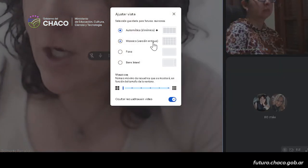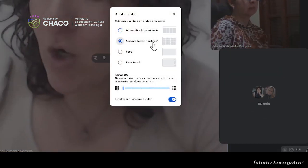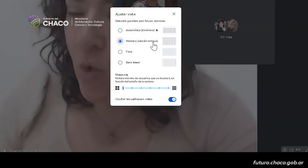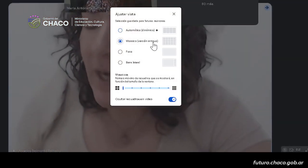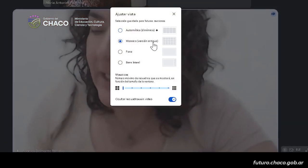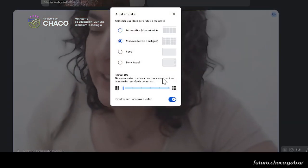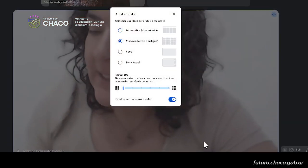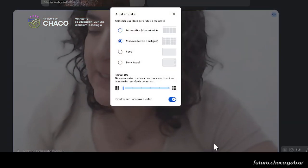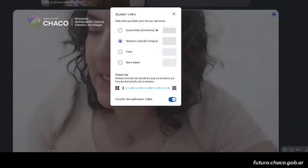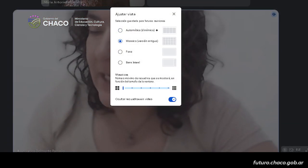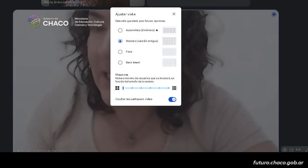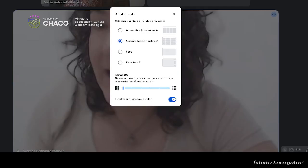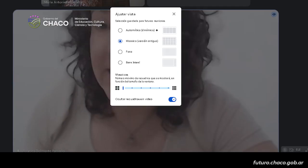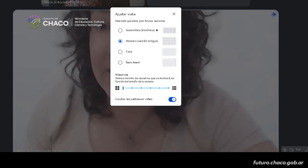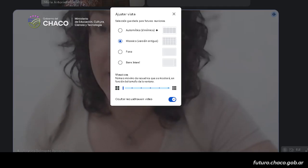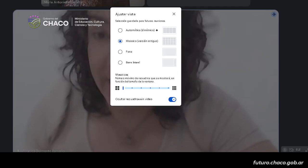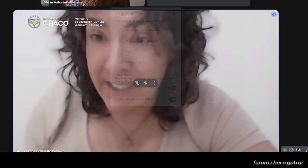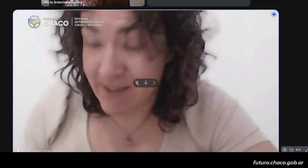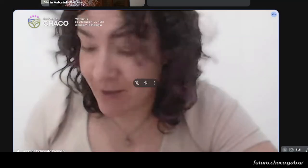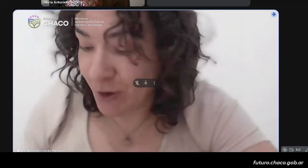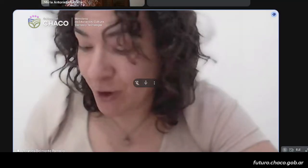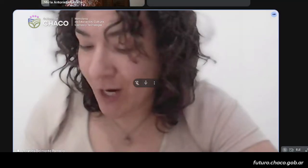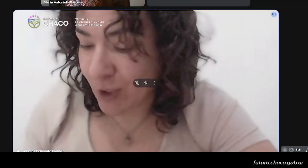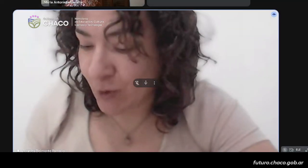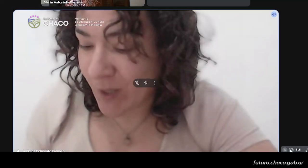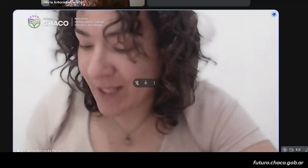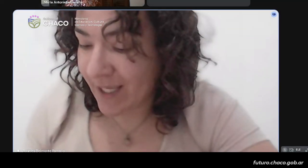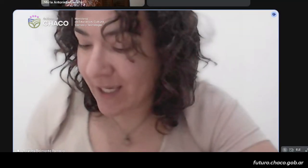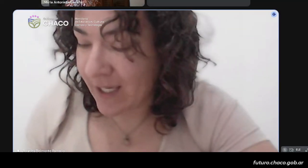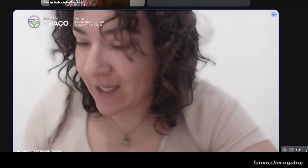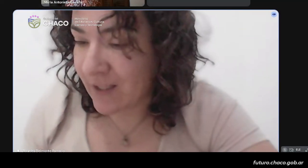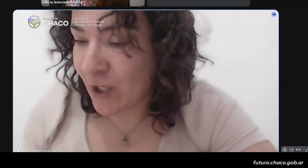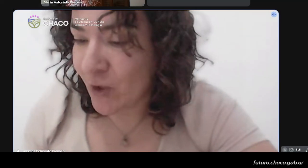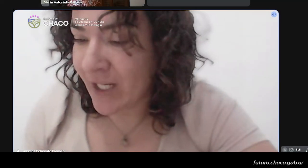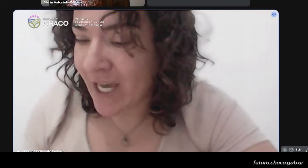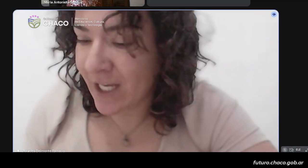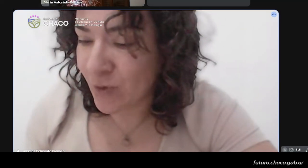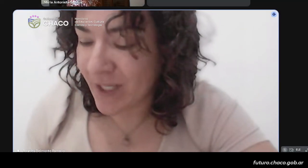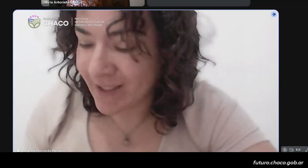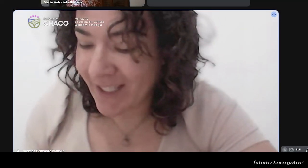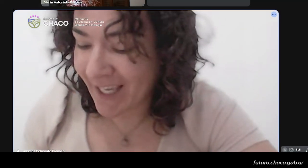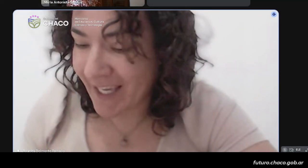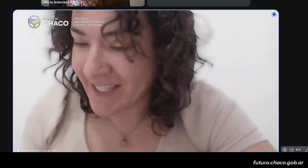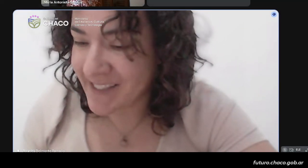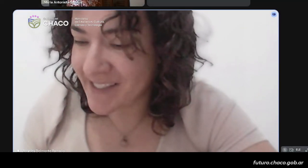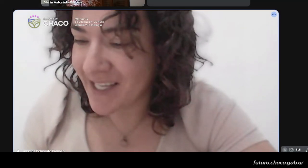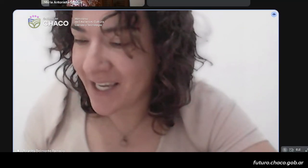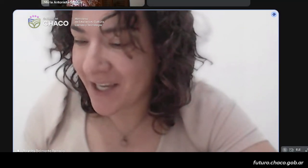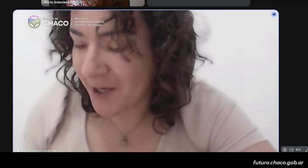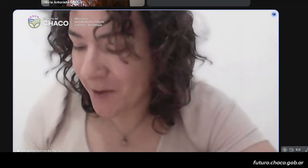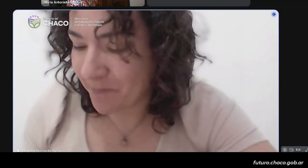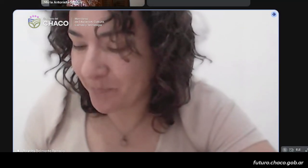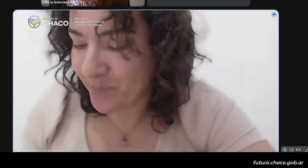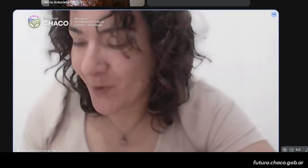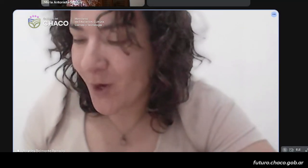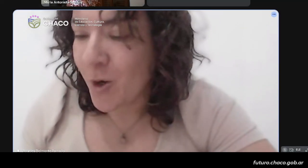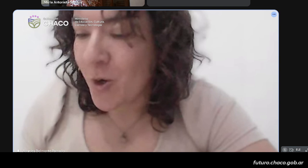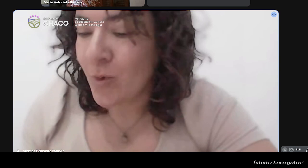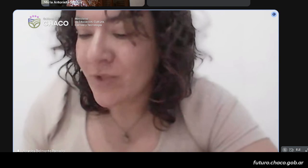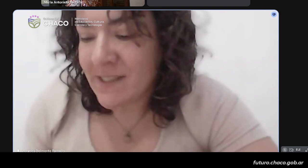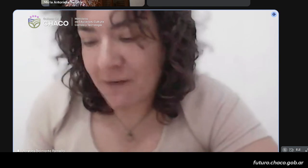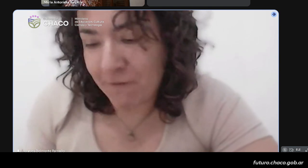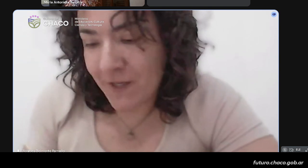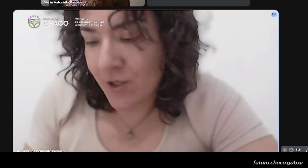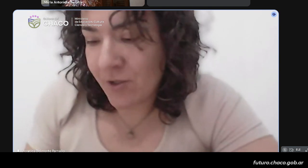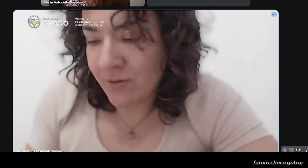cuenta cuál es el interés, ¿no? Actual de los y las estudiantes, que es